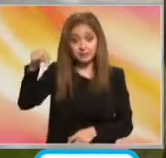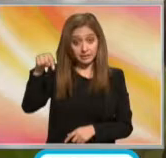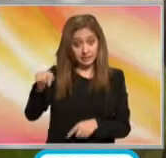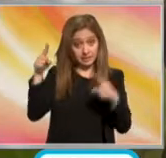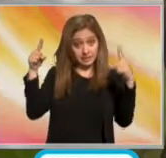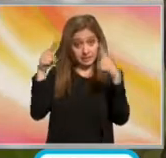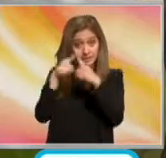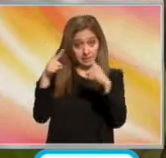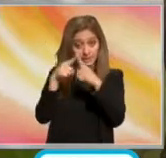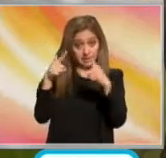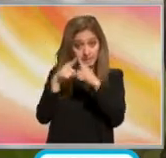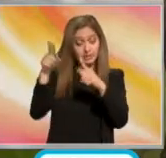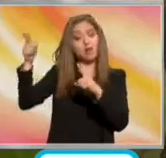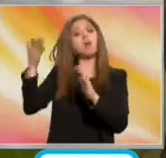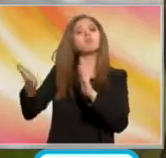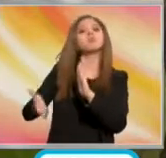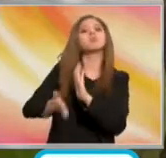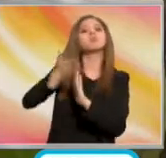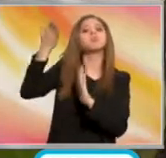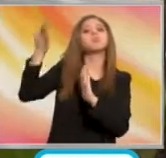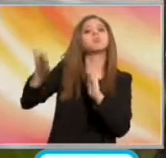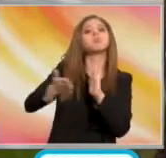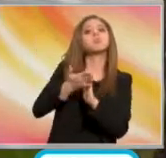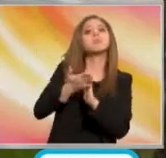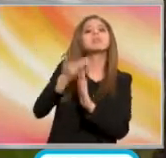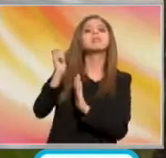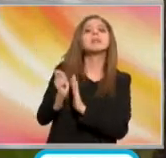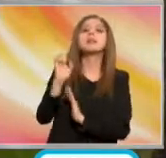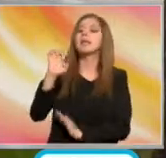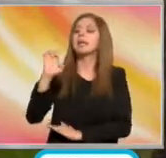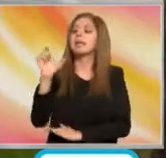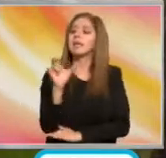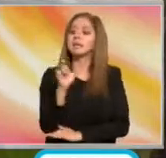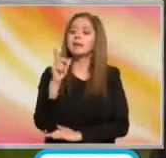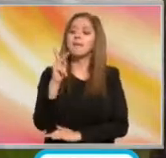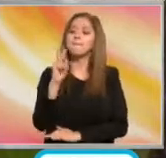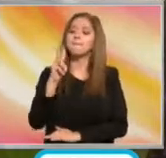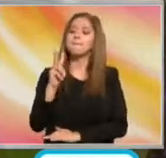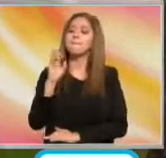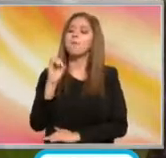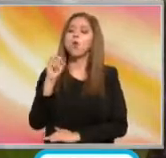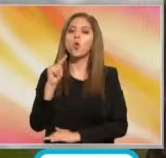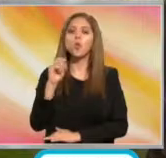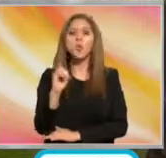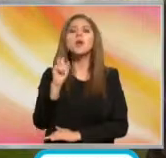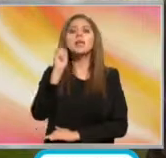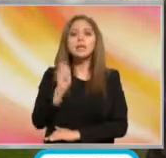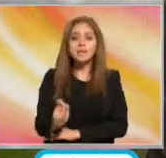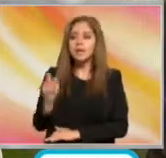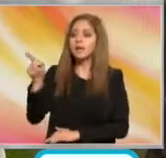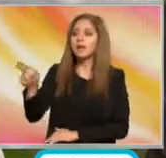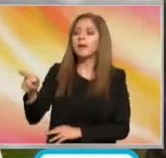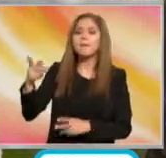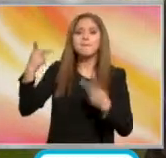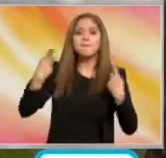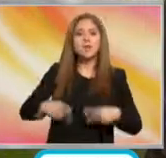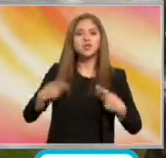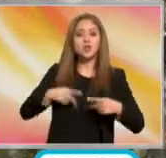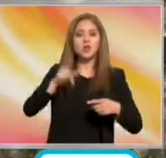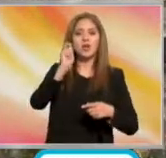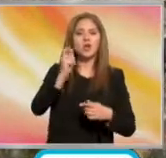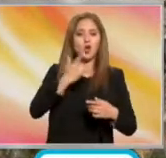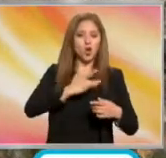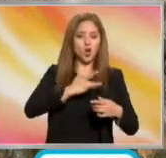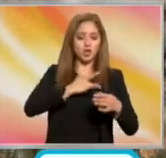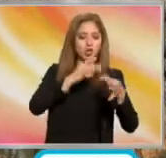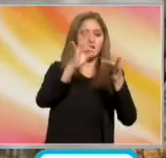iglesia fue construida como un exvoto, es decir, como la gente que lleva los corazoncitos a las